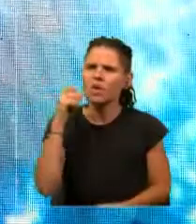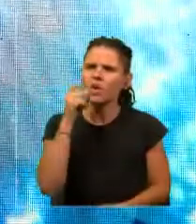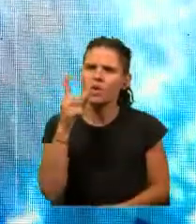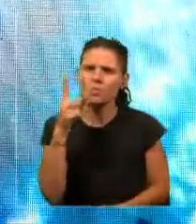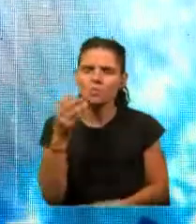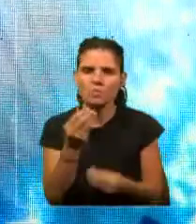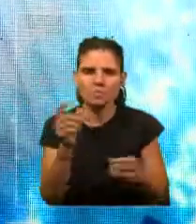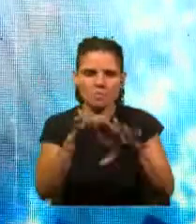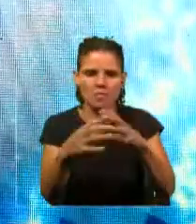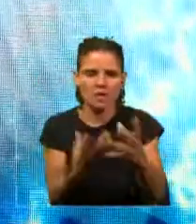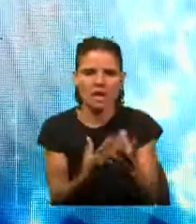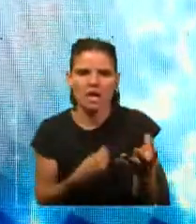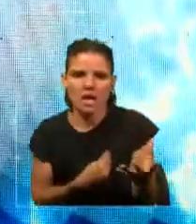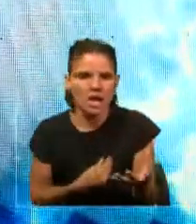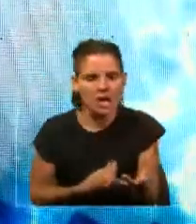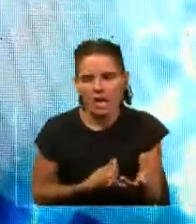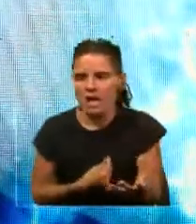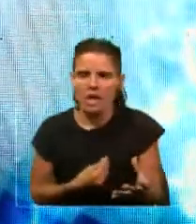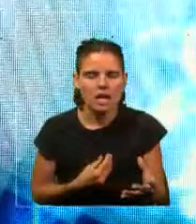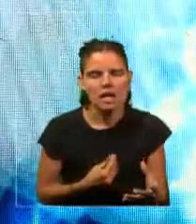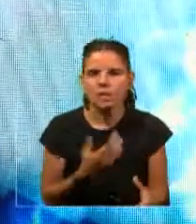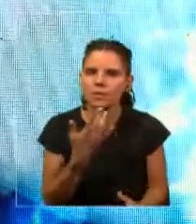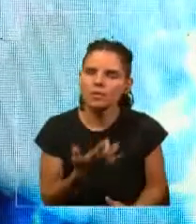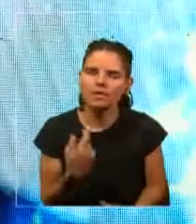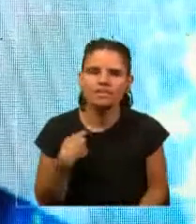cuenta del efecto secundario